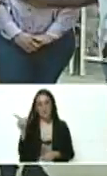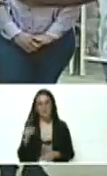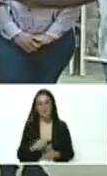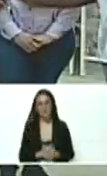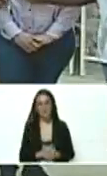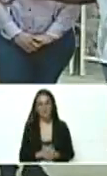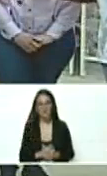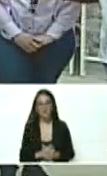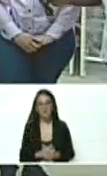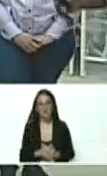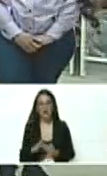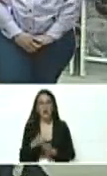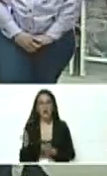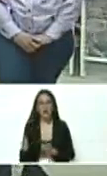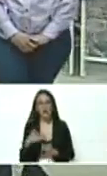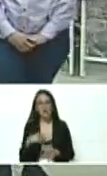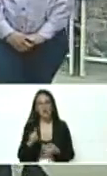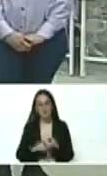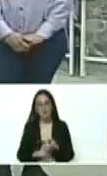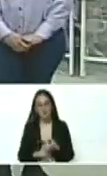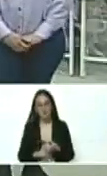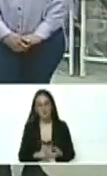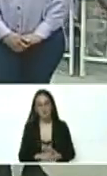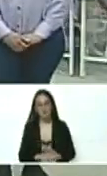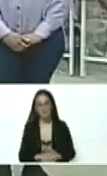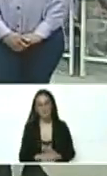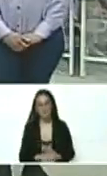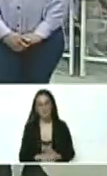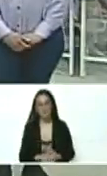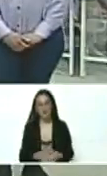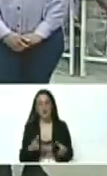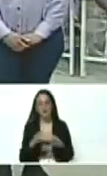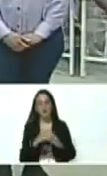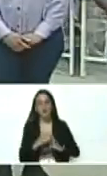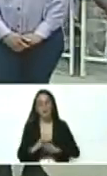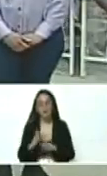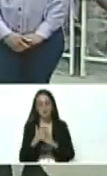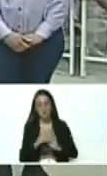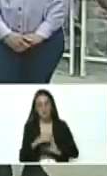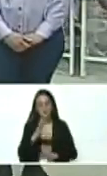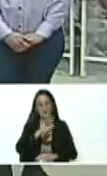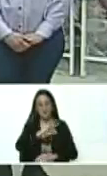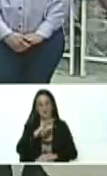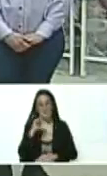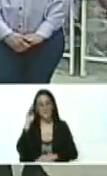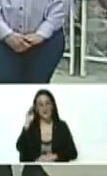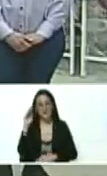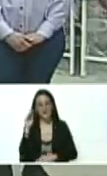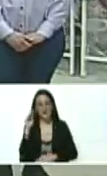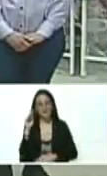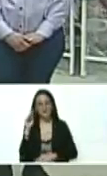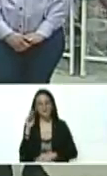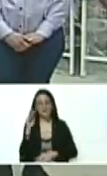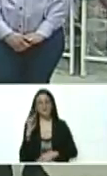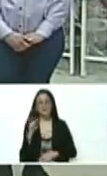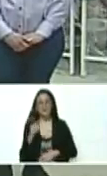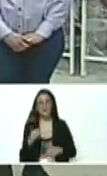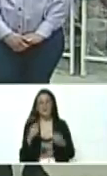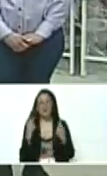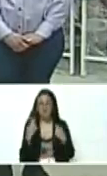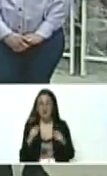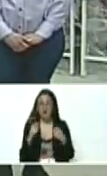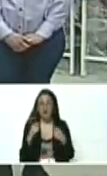de Silita Flores. Y precisamente con las brigadas comunitarias militares le hemos entrado duro al tema de educación,